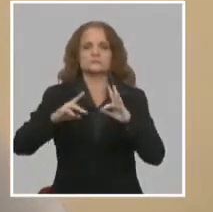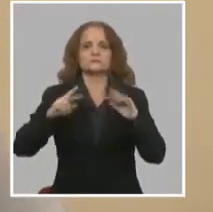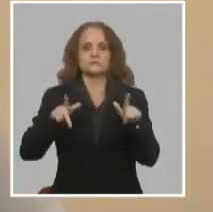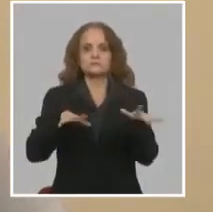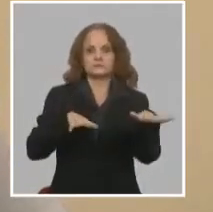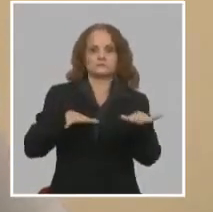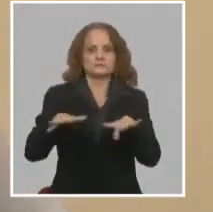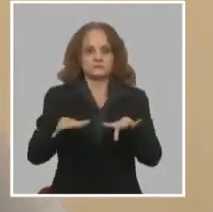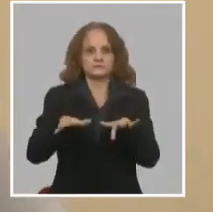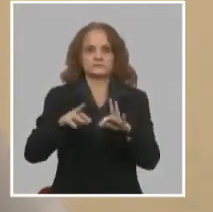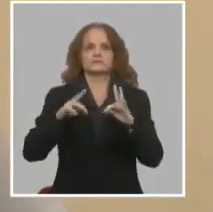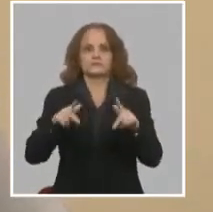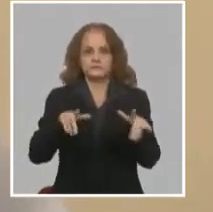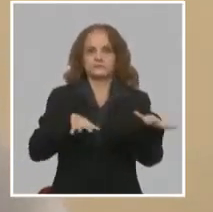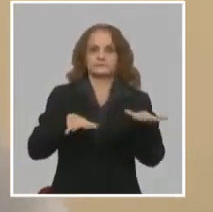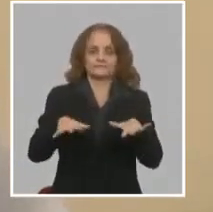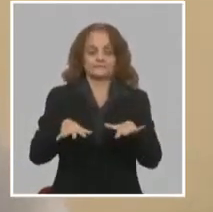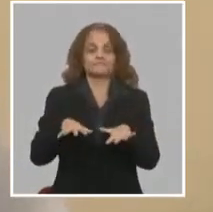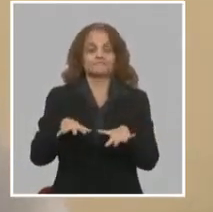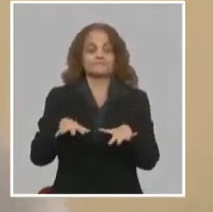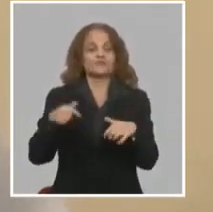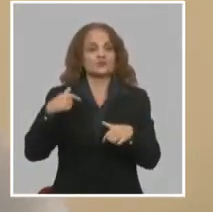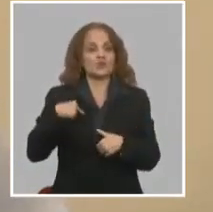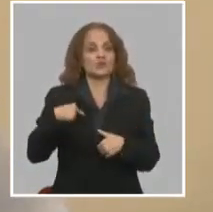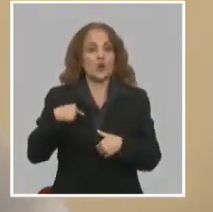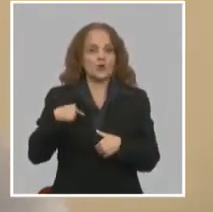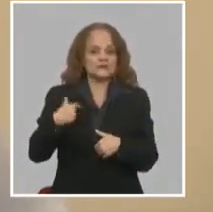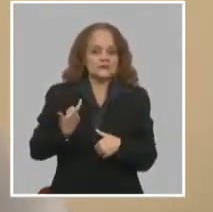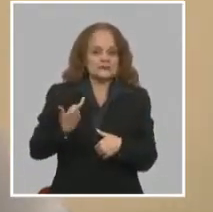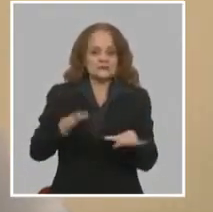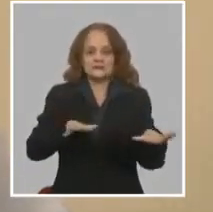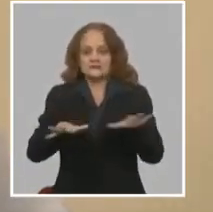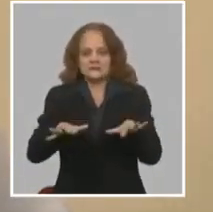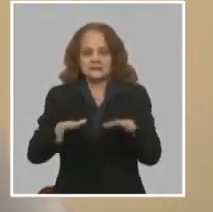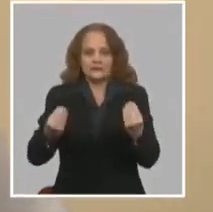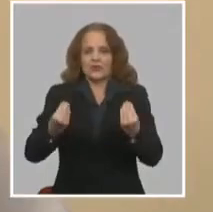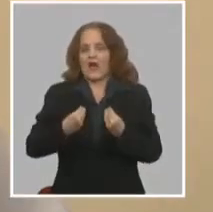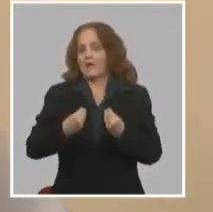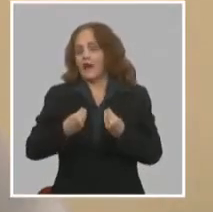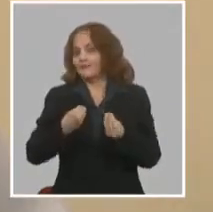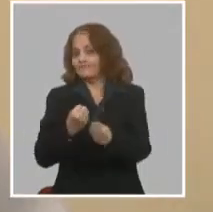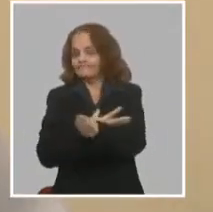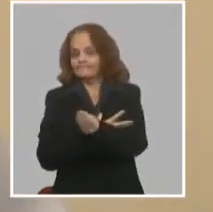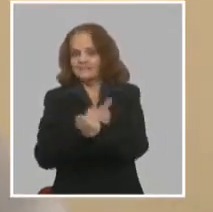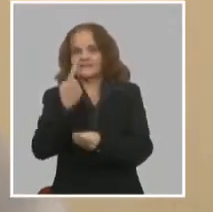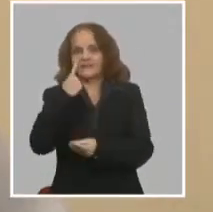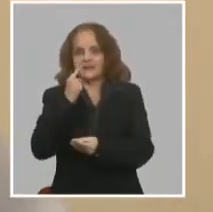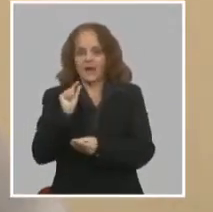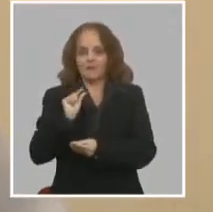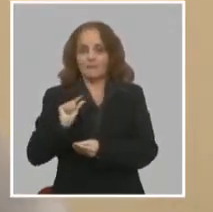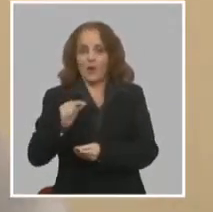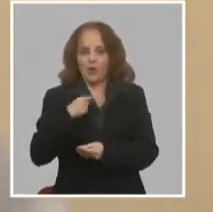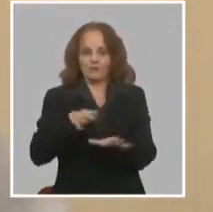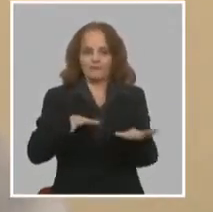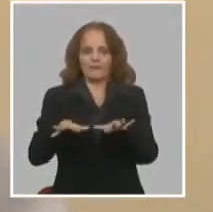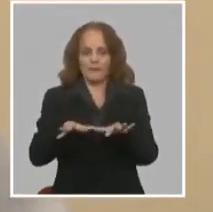Y entonces sentíamos mucho las réplicas, era impresionante los movimientos frecuentes que incluso a veces